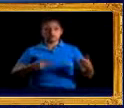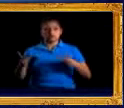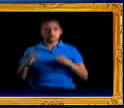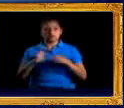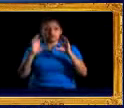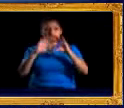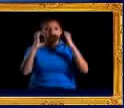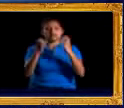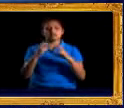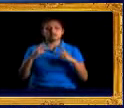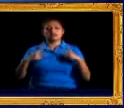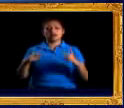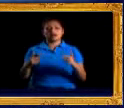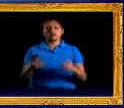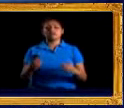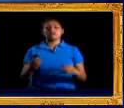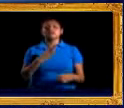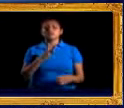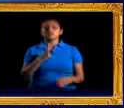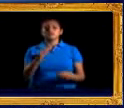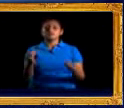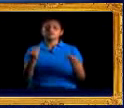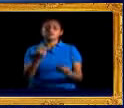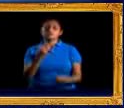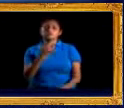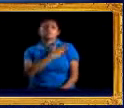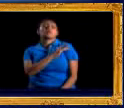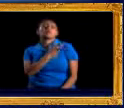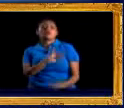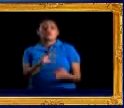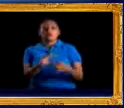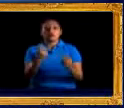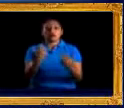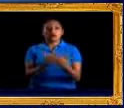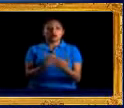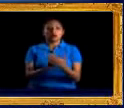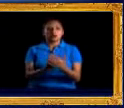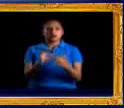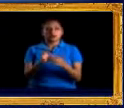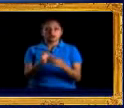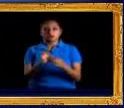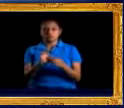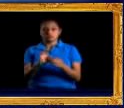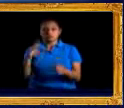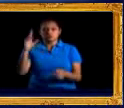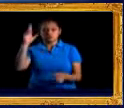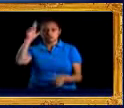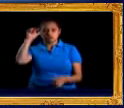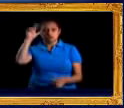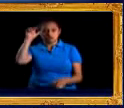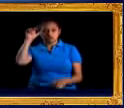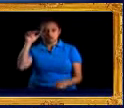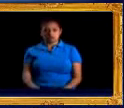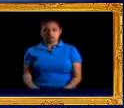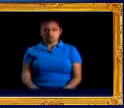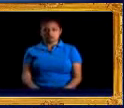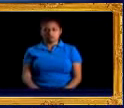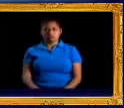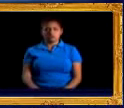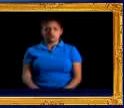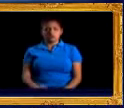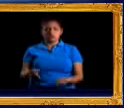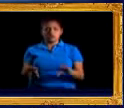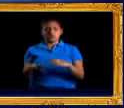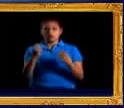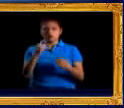se han enriquecido con la riqueza de su sensualidad. Eso es lo que vimos cuando pusimos como base Génesis, hermano,